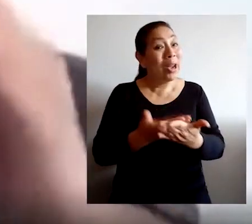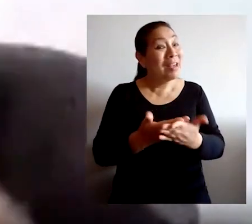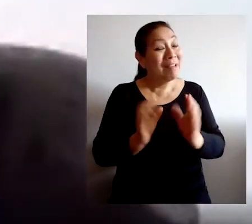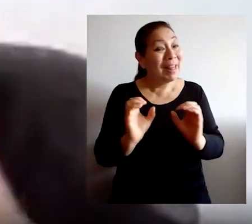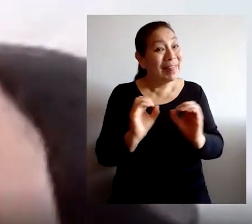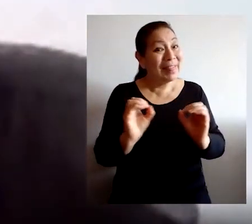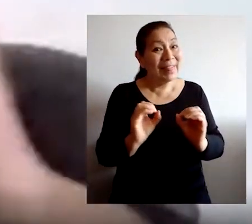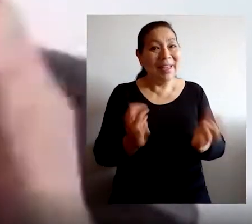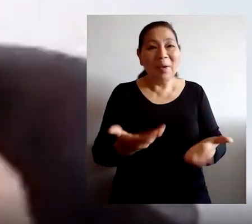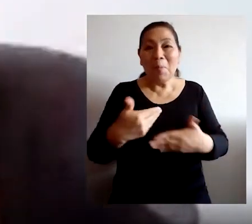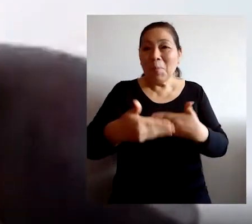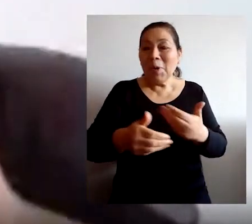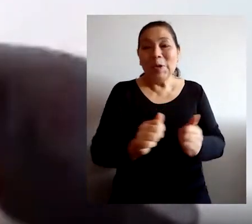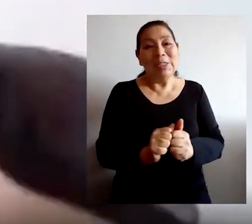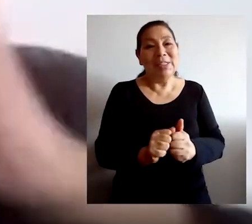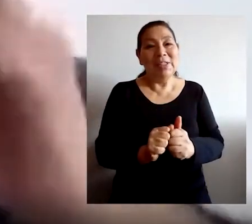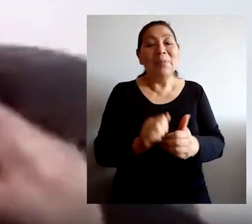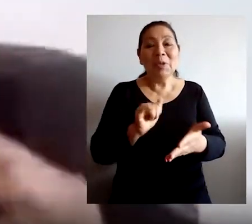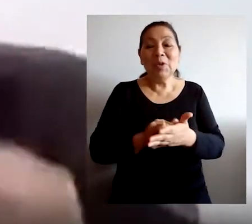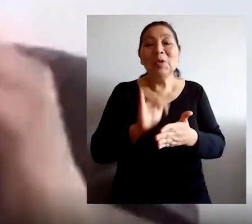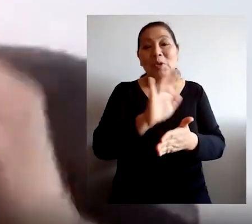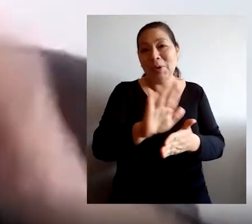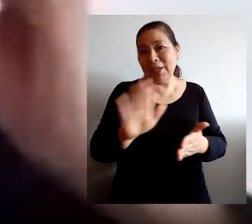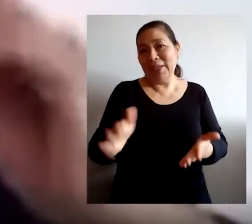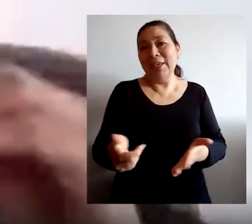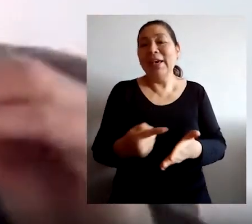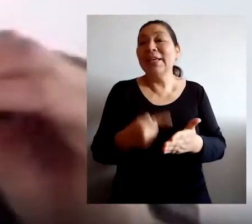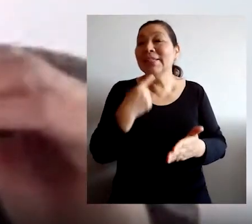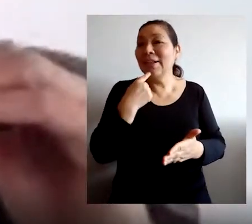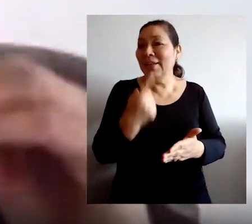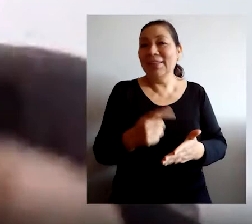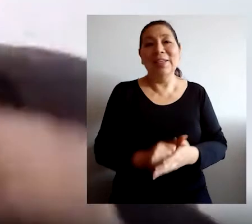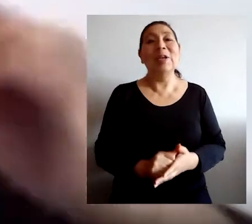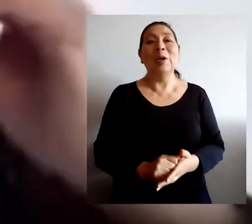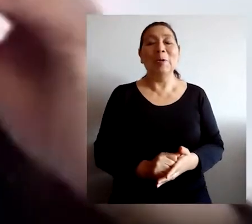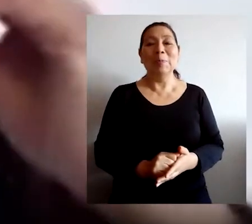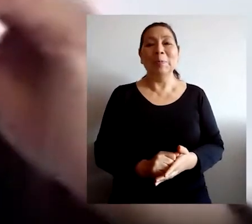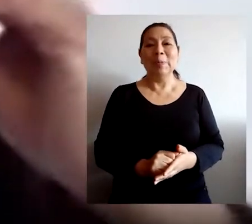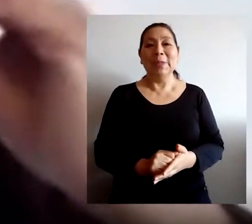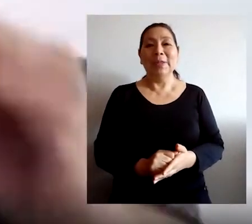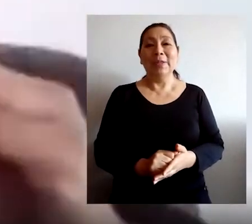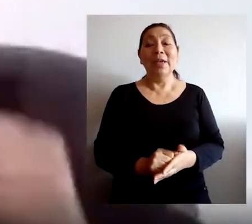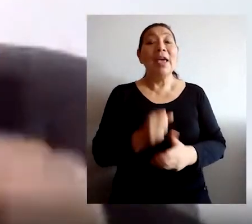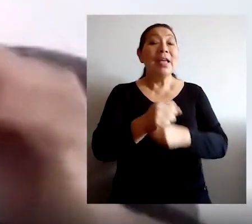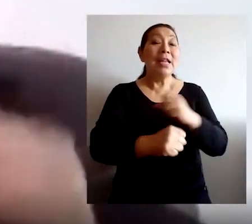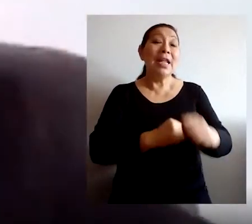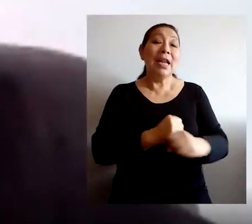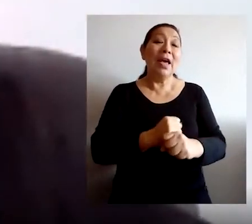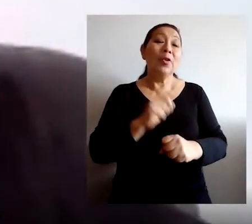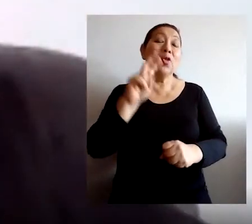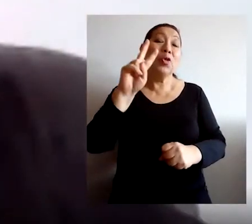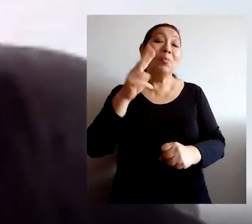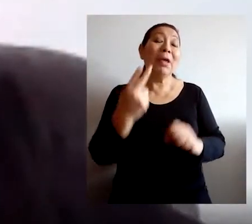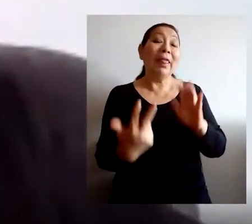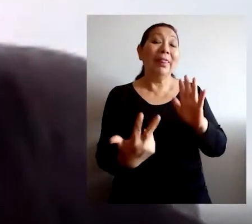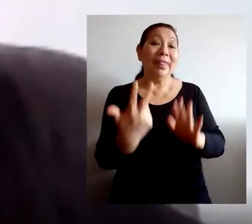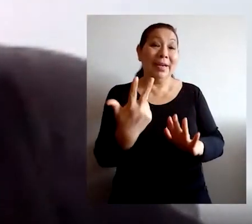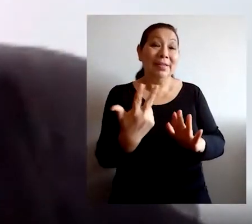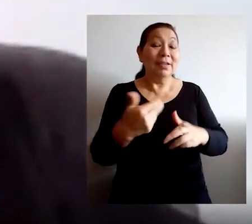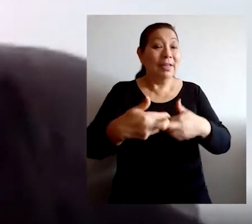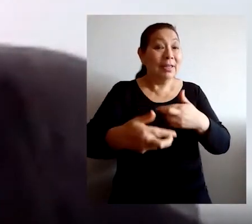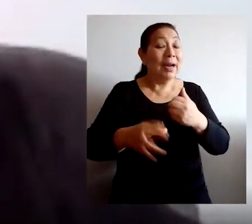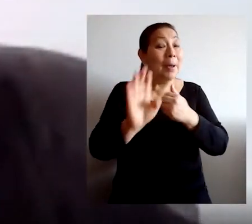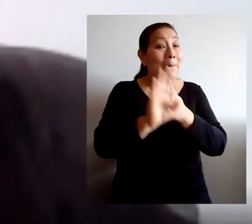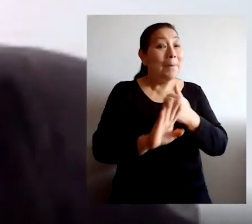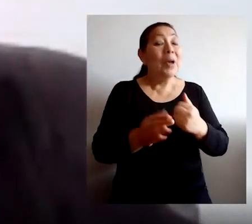haya impulsado ningún proceso con respecto a ello, a lo que se le dijo. En el año 2013 inicia este